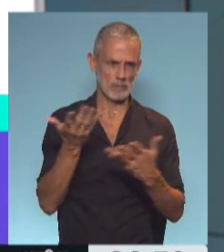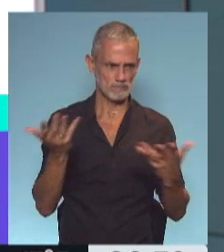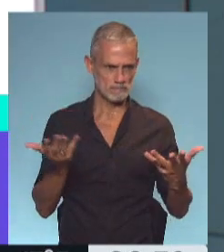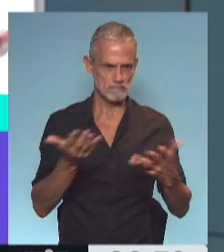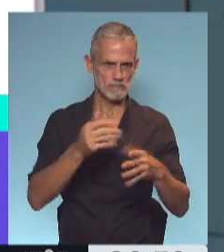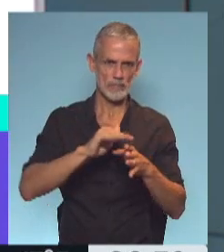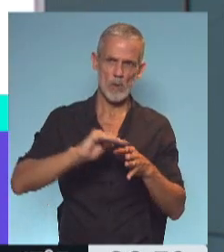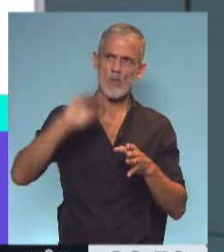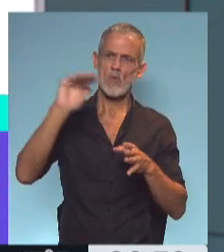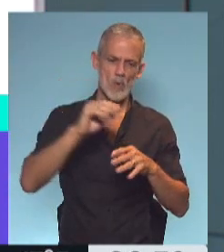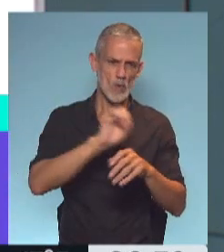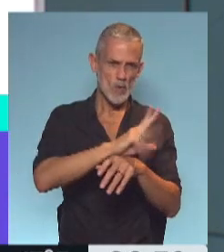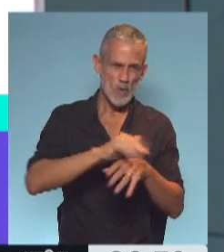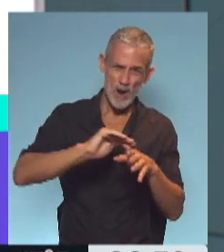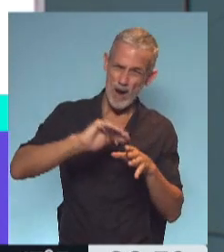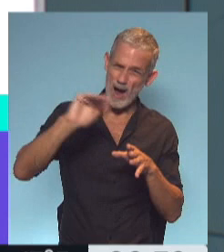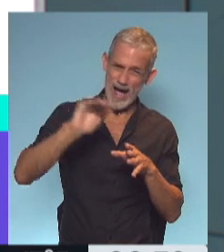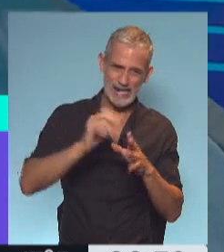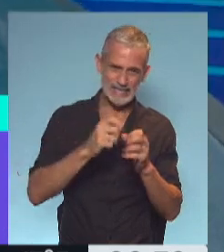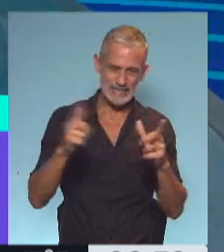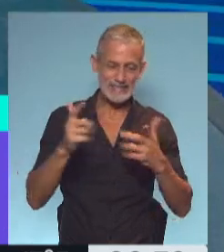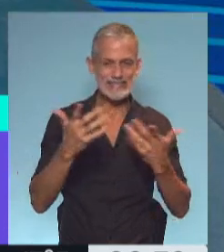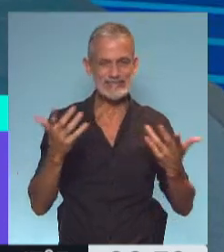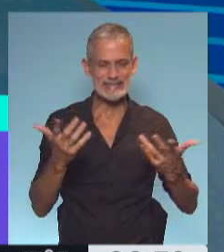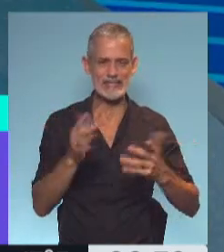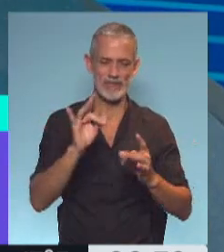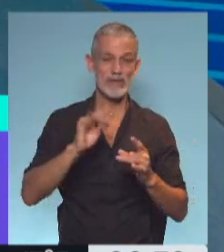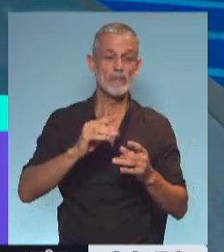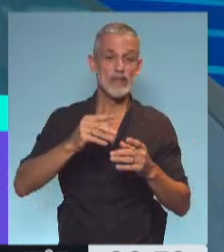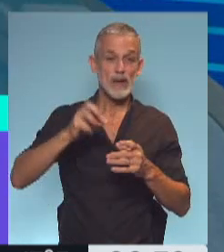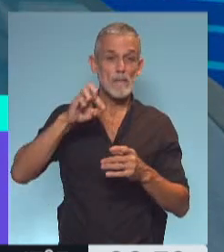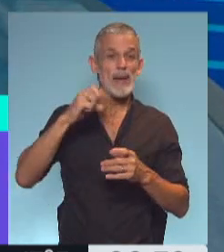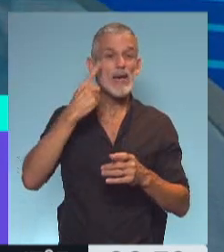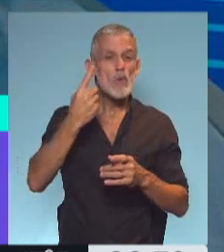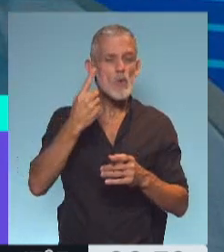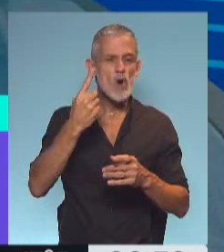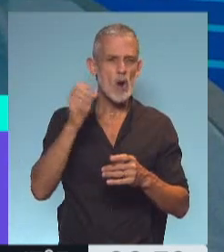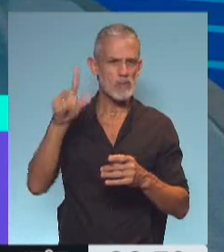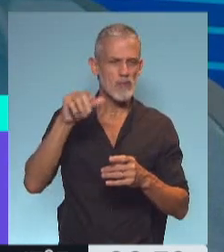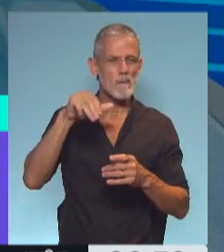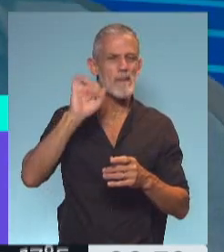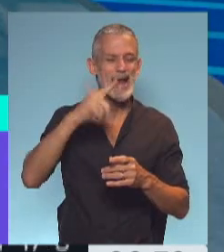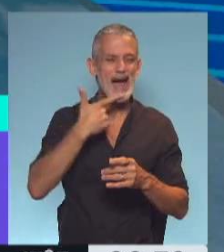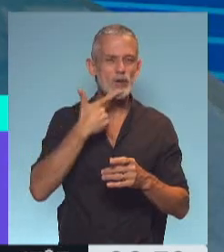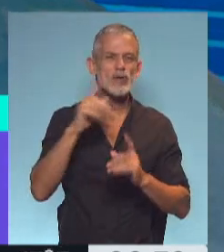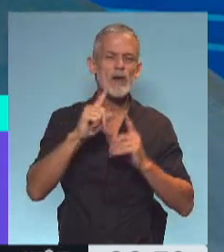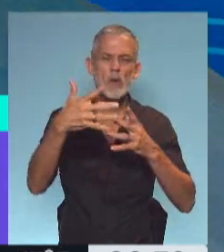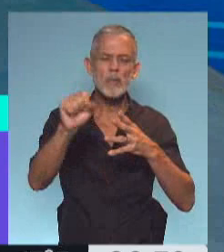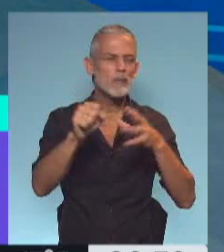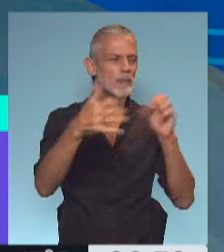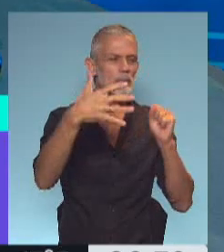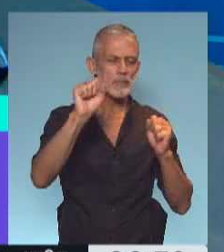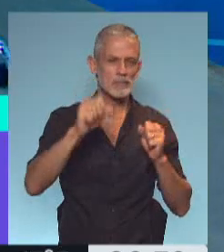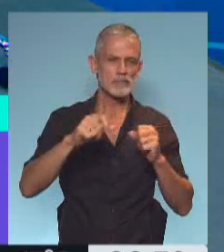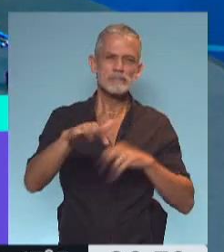que pensar, y lo ven los epidemiólogos, que sí. ¿Hay ya circulación comunitaria de la cepa P1, la de Manaos? A ver, por ahora hubo algunos casos que no se